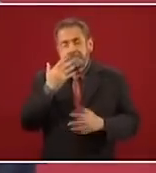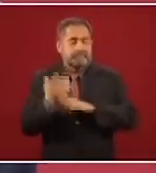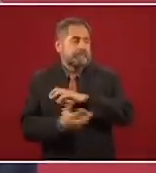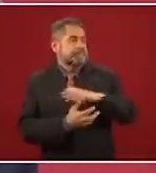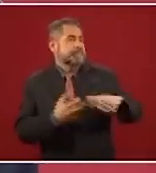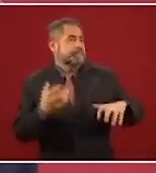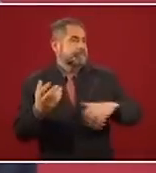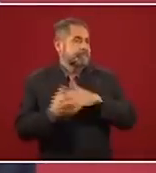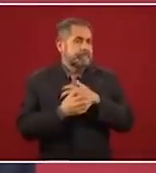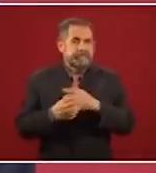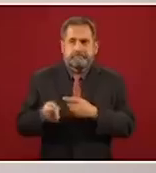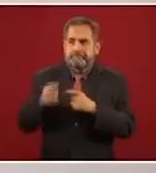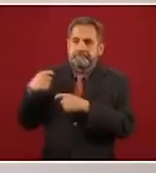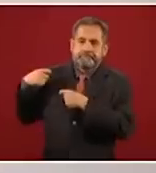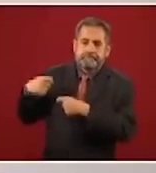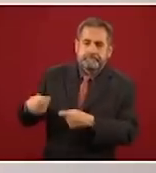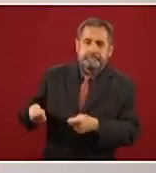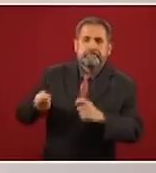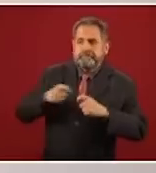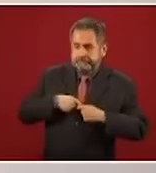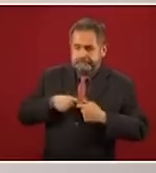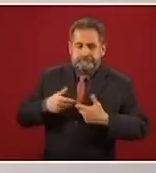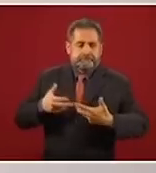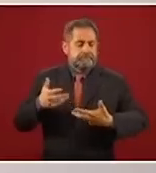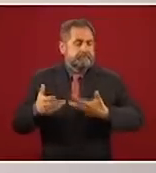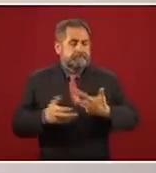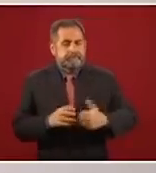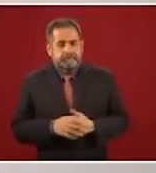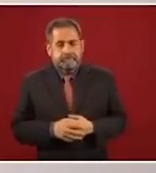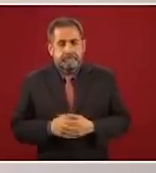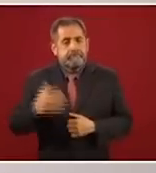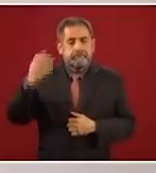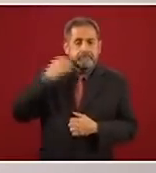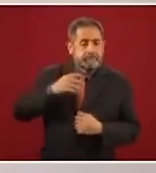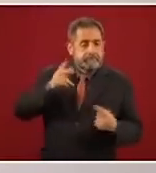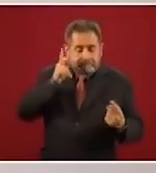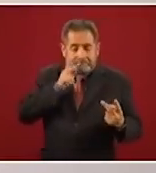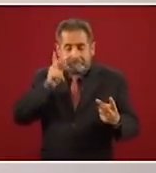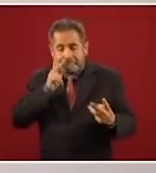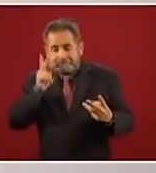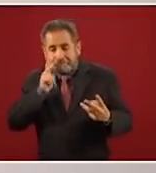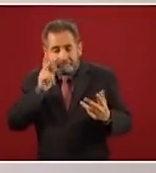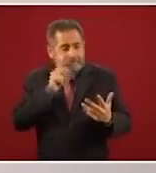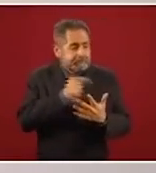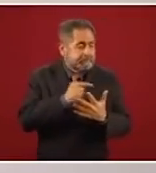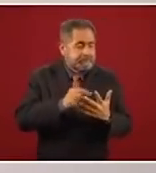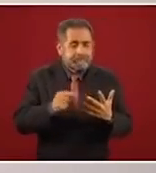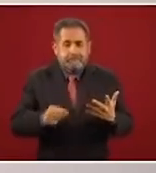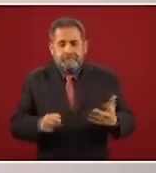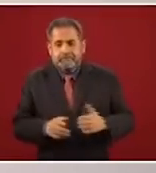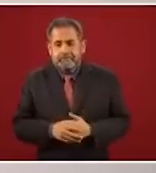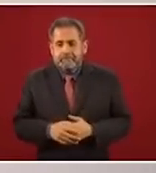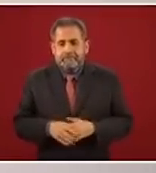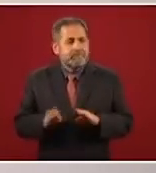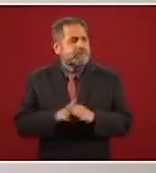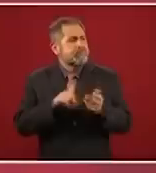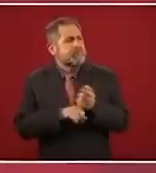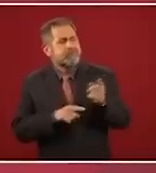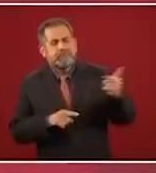materia de seguridad. Pruebas, pruebas, pruebas, pruebas, pruebas. ¿cómo se llama el que está